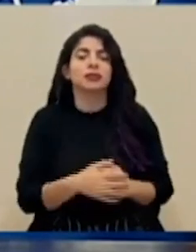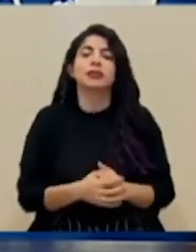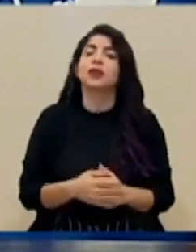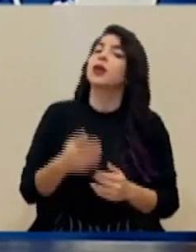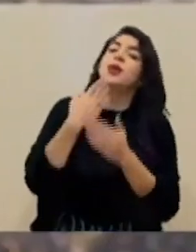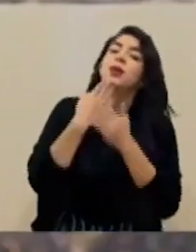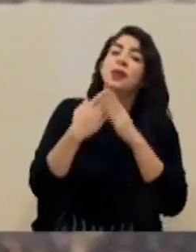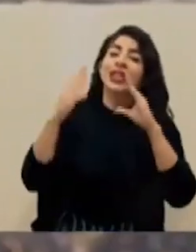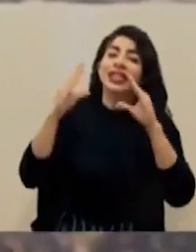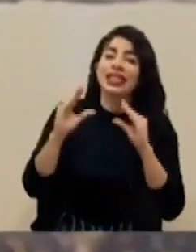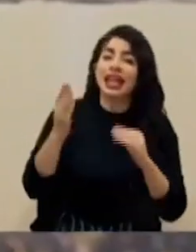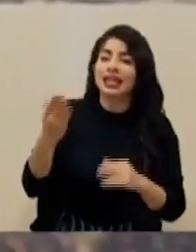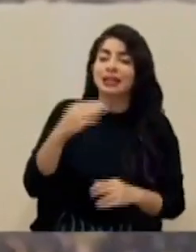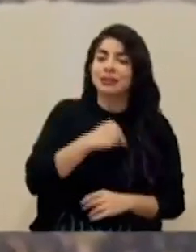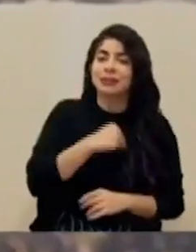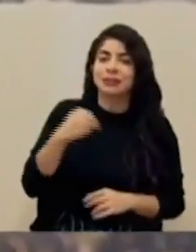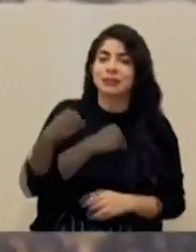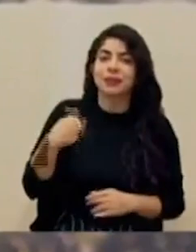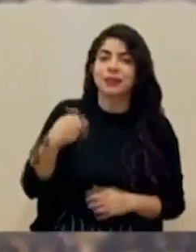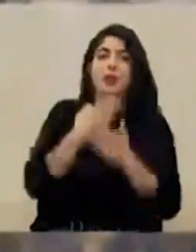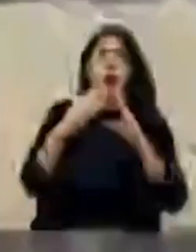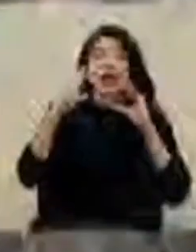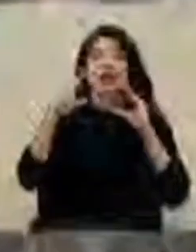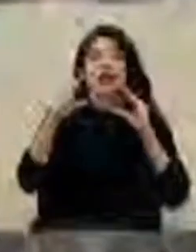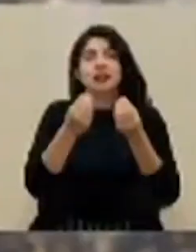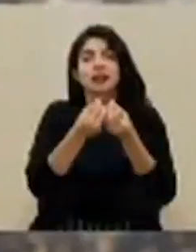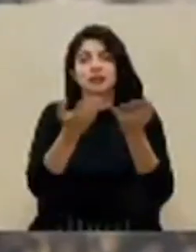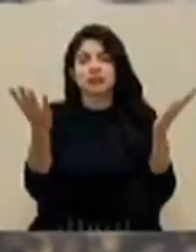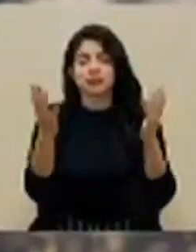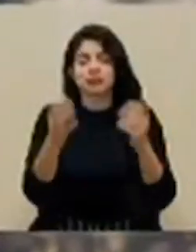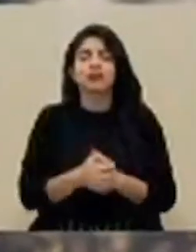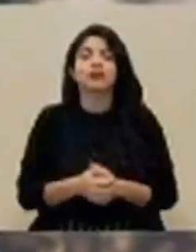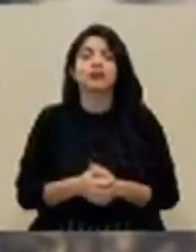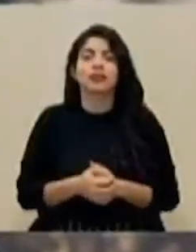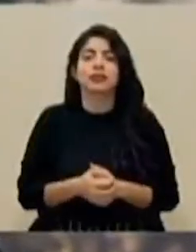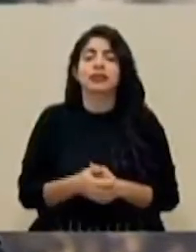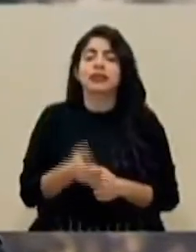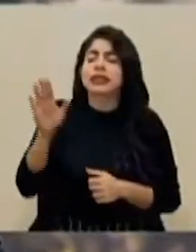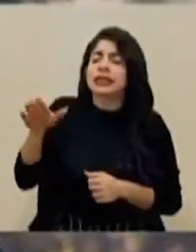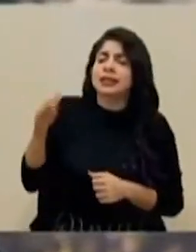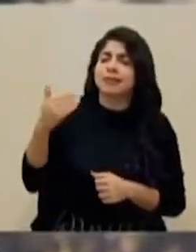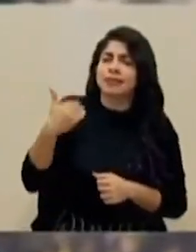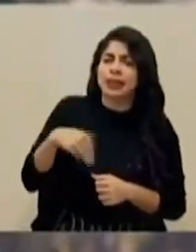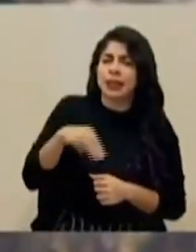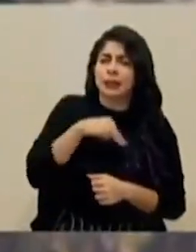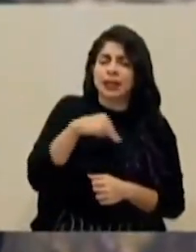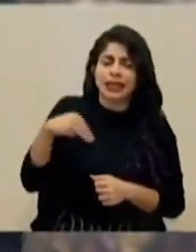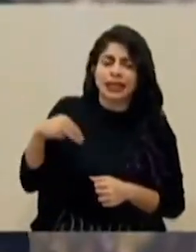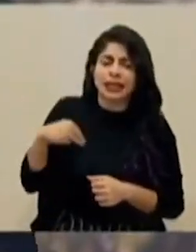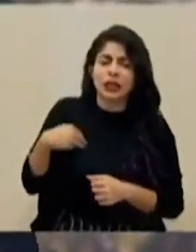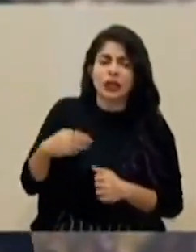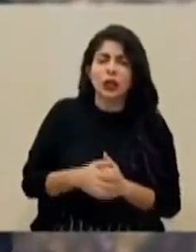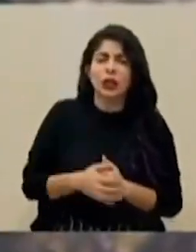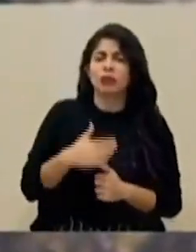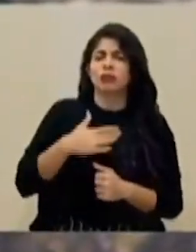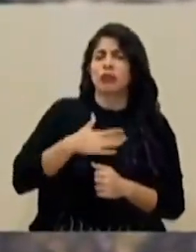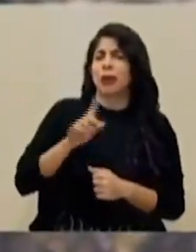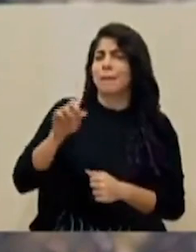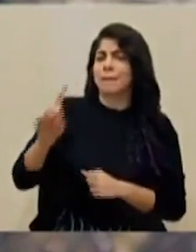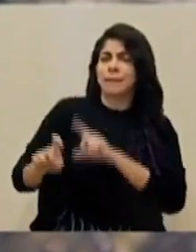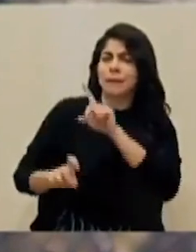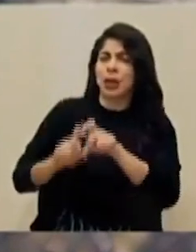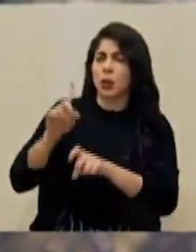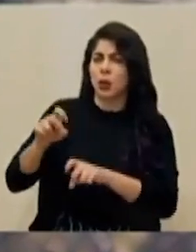buenas tardes, señor ministro. Muy buenas tardes a la audiencia. Señor ministro, mis consultas de esta